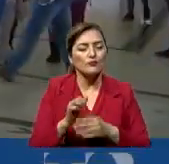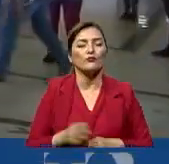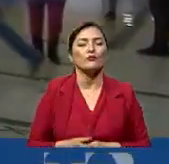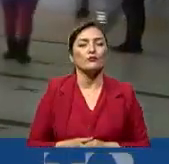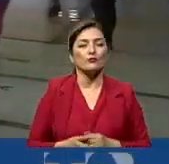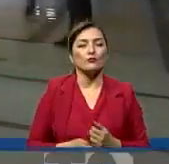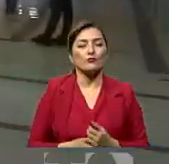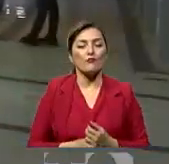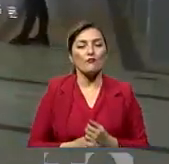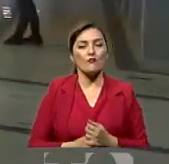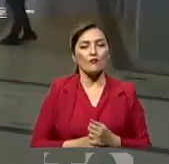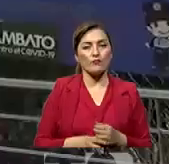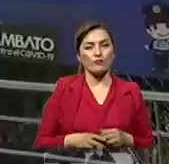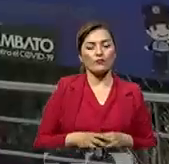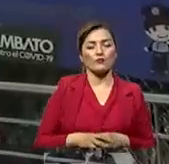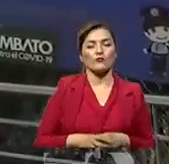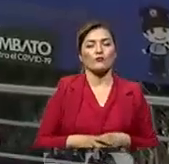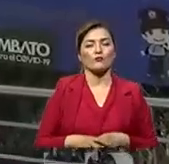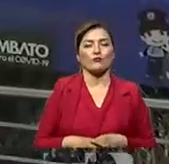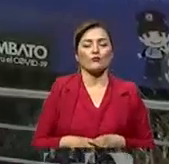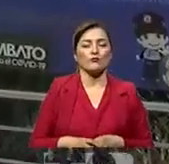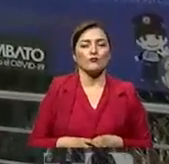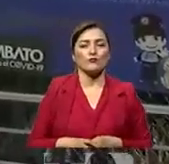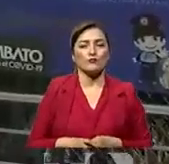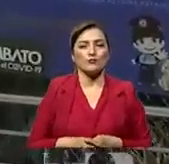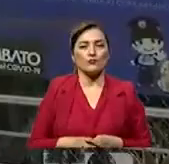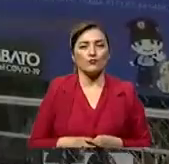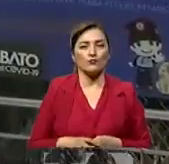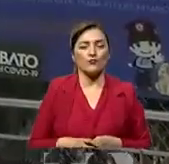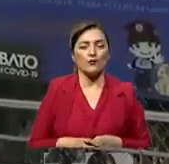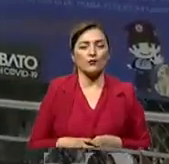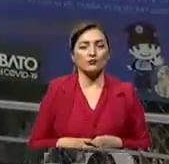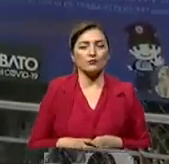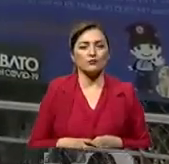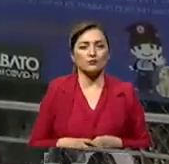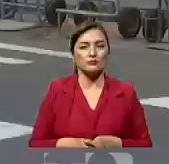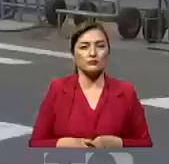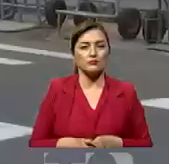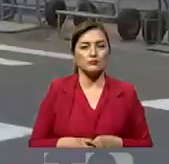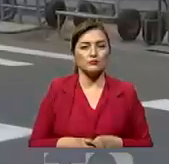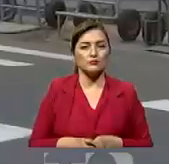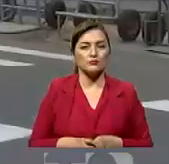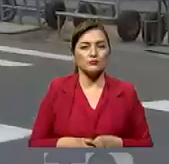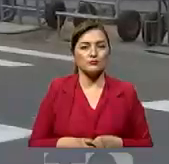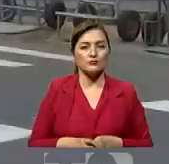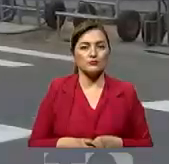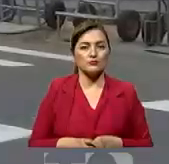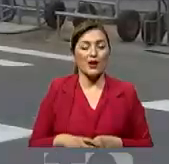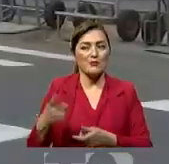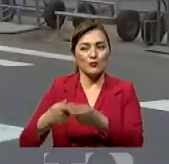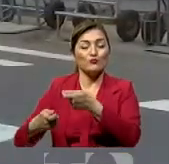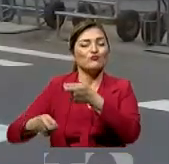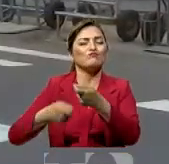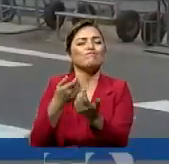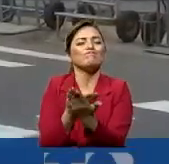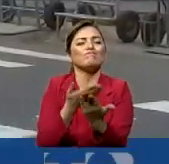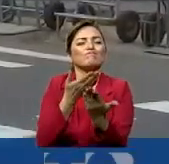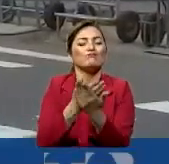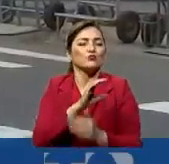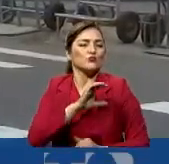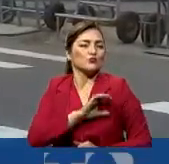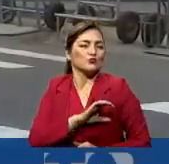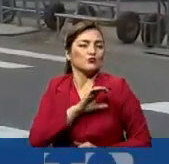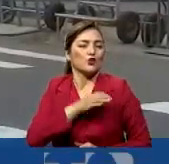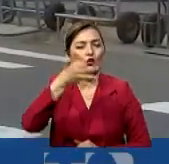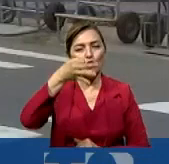Ambato, con imágenes de Washington Granda, Edith Jácome, 24 horas. Finalmente, los comerciantes exigen que la